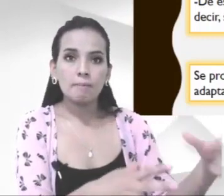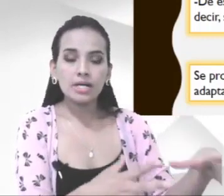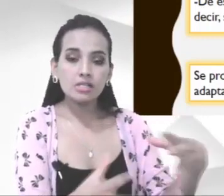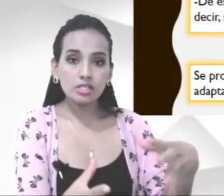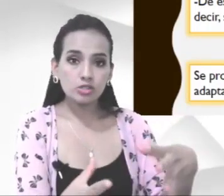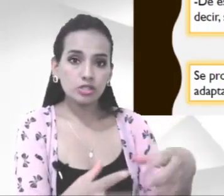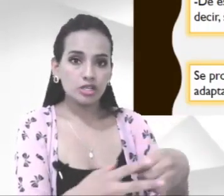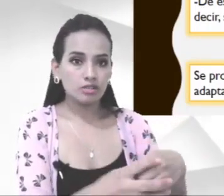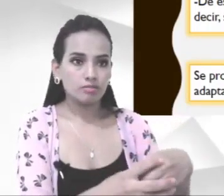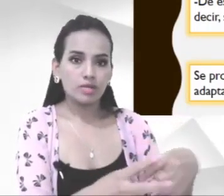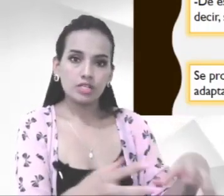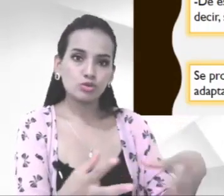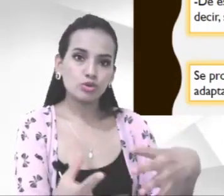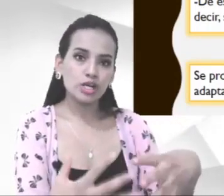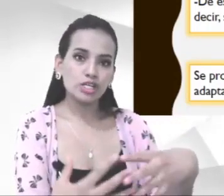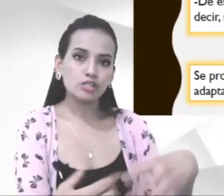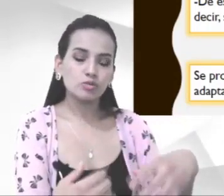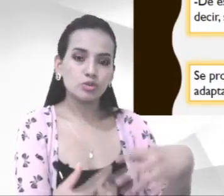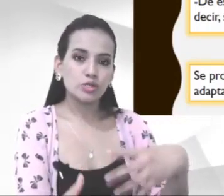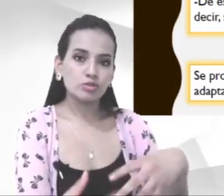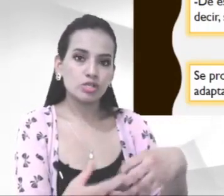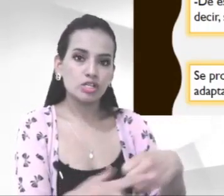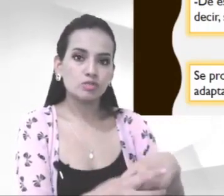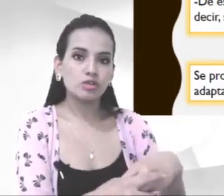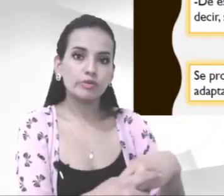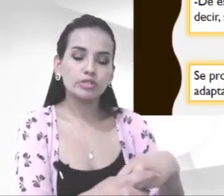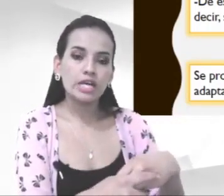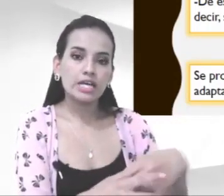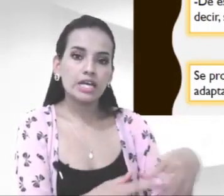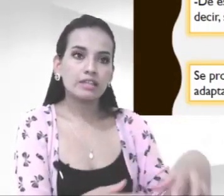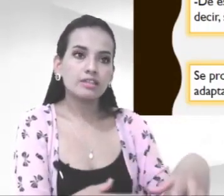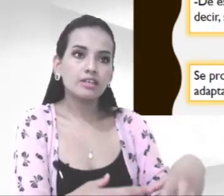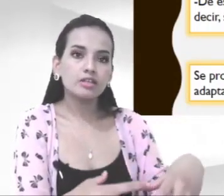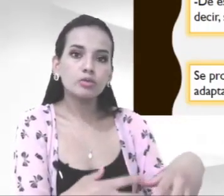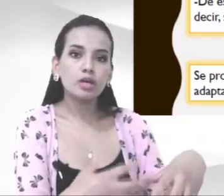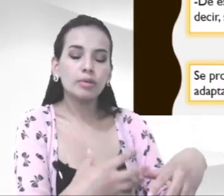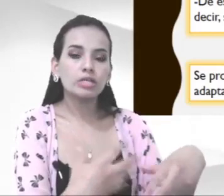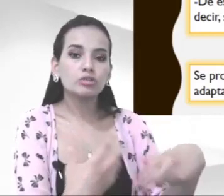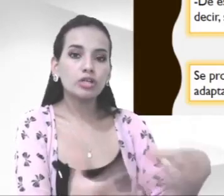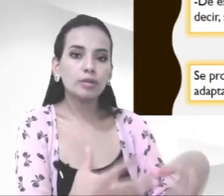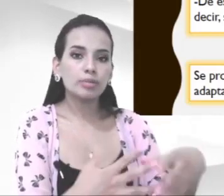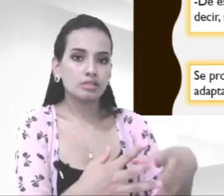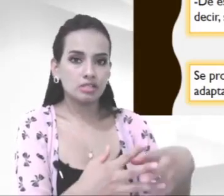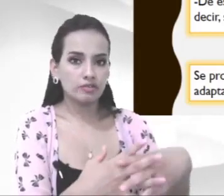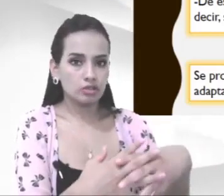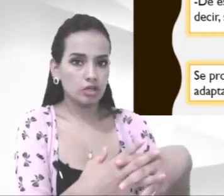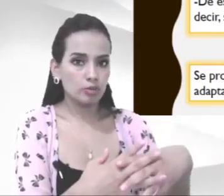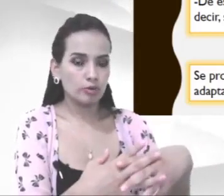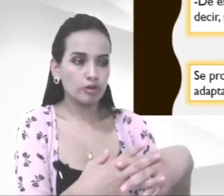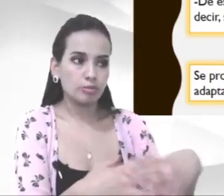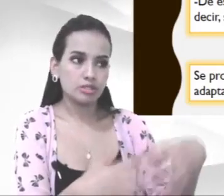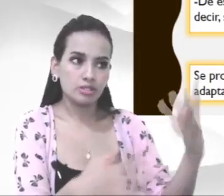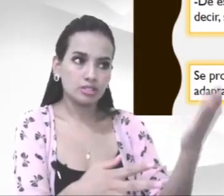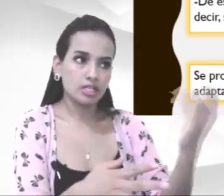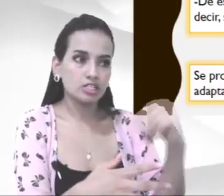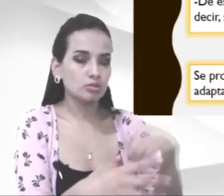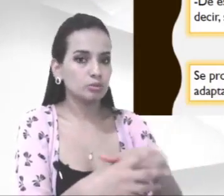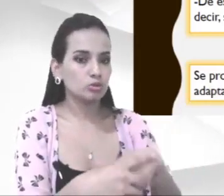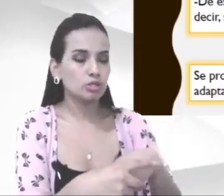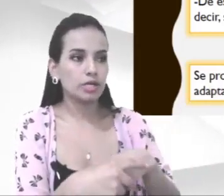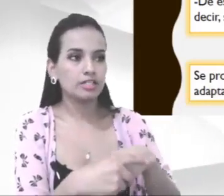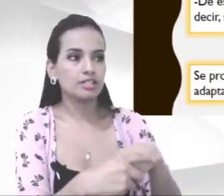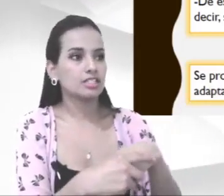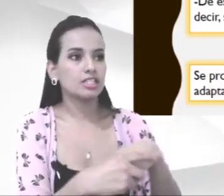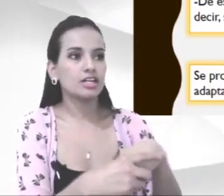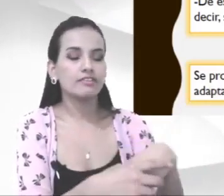va a seleccionar esos organismos o esos seres vivos que tienen una mayor capacidad de afrontar los problemas en este caso